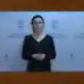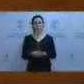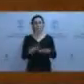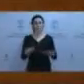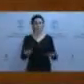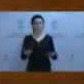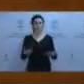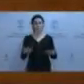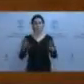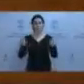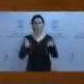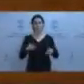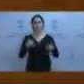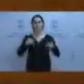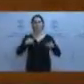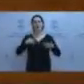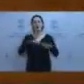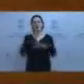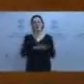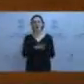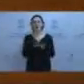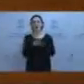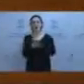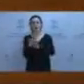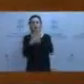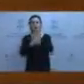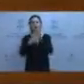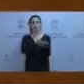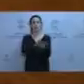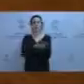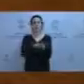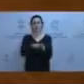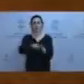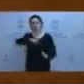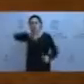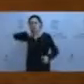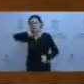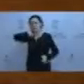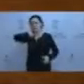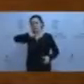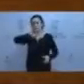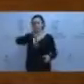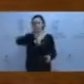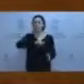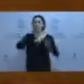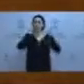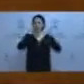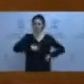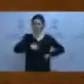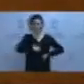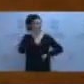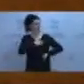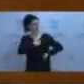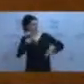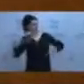Fuera de todo proceso de diálogo nos hemos quedado. Nos molesta que otros adopten acuerdos.